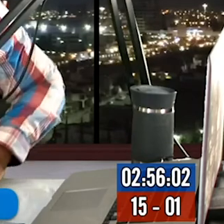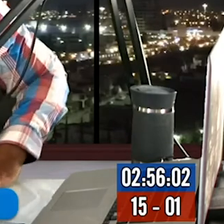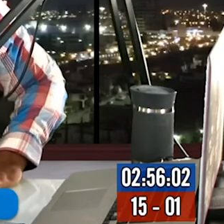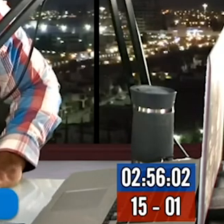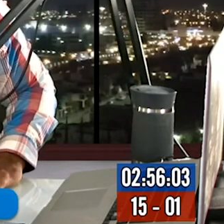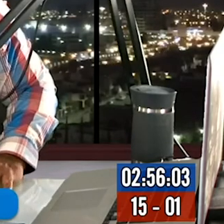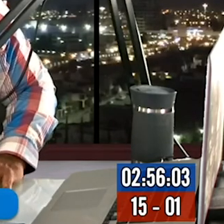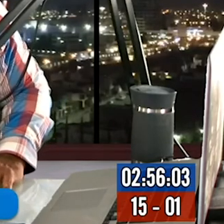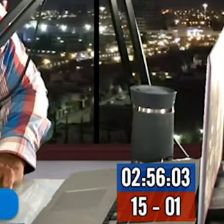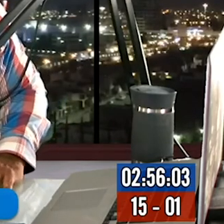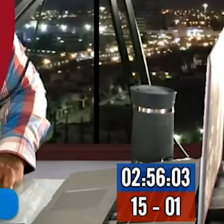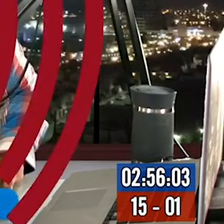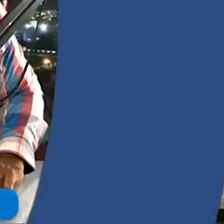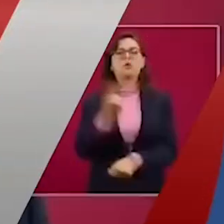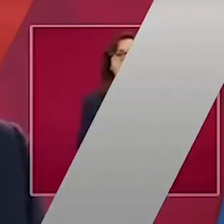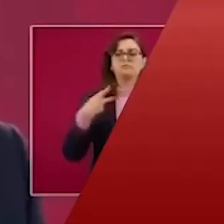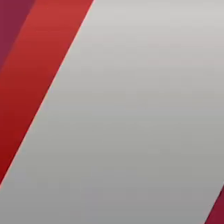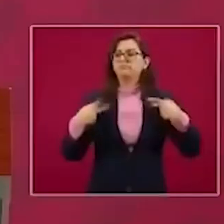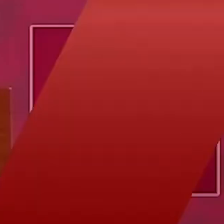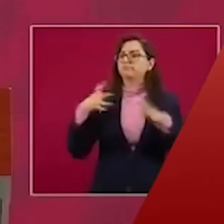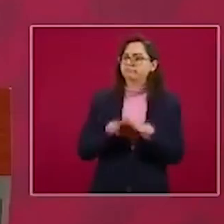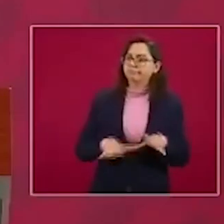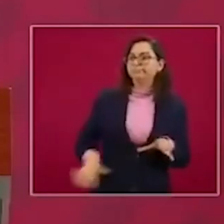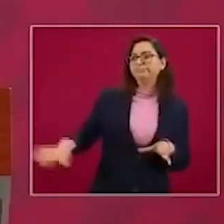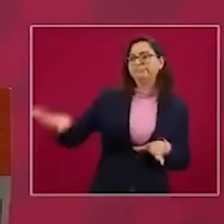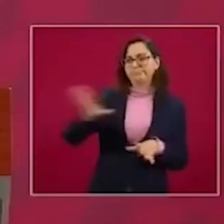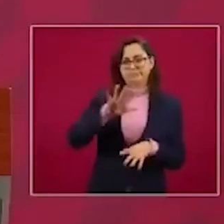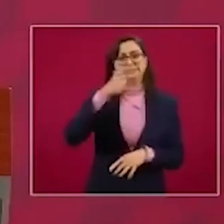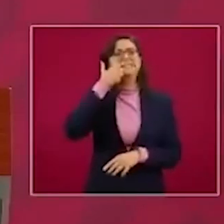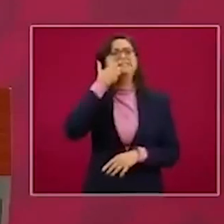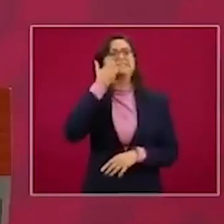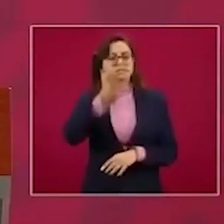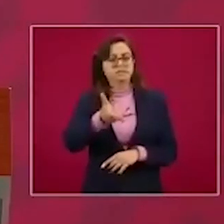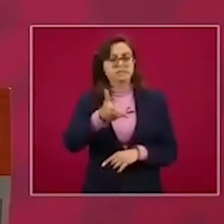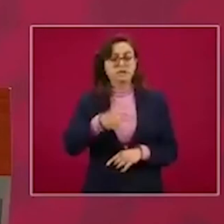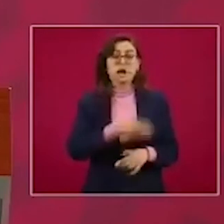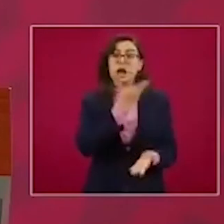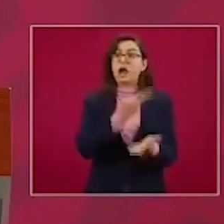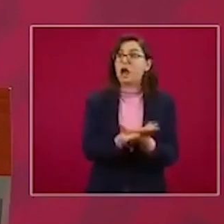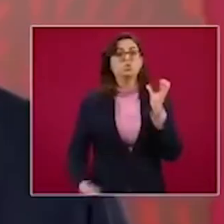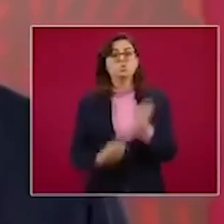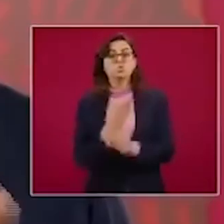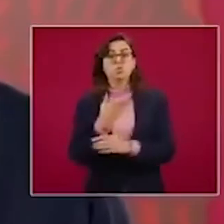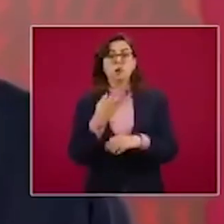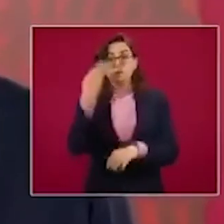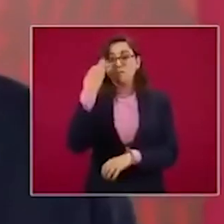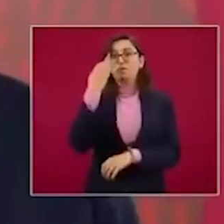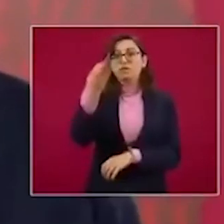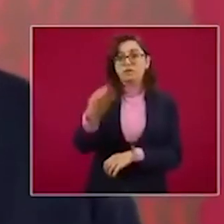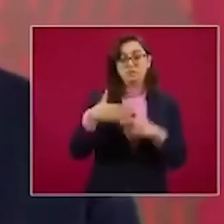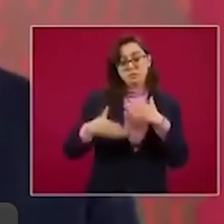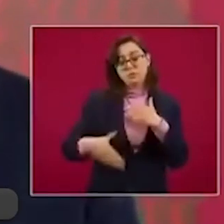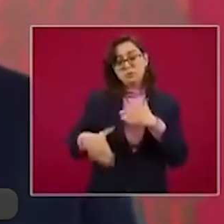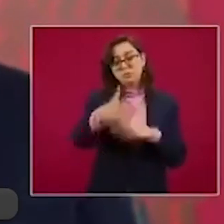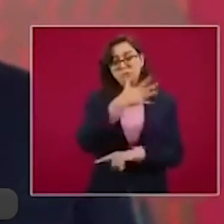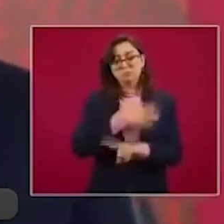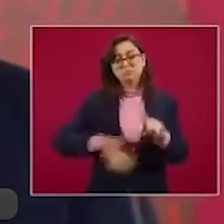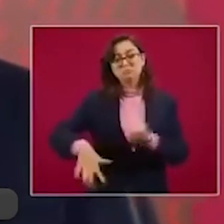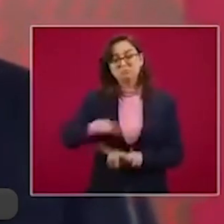entonces asumamos de que son otros tiempos y esperemos